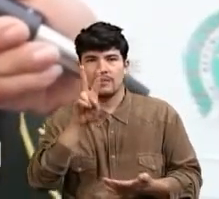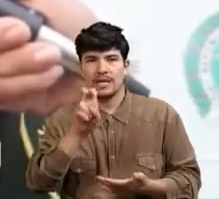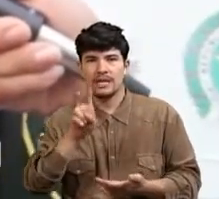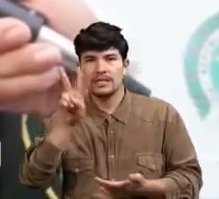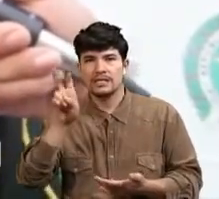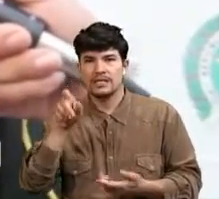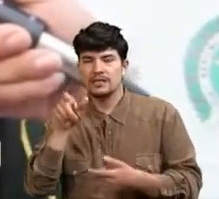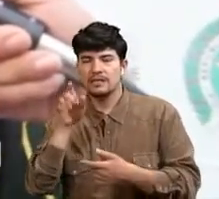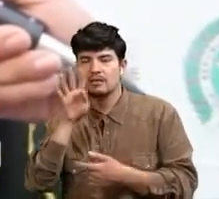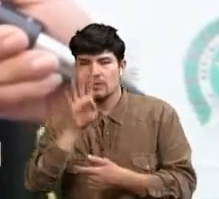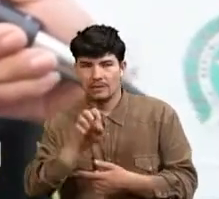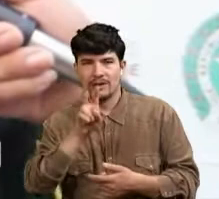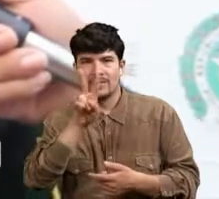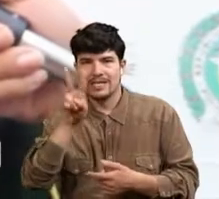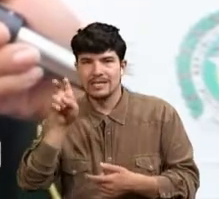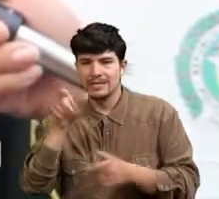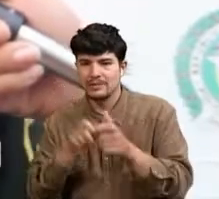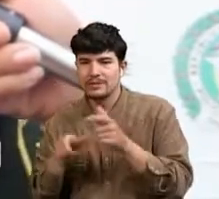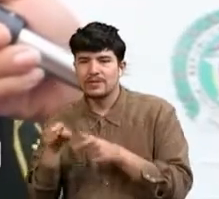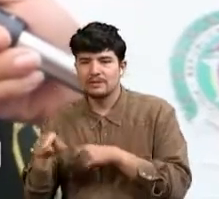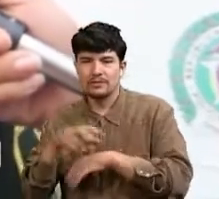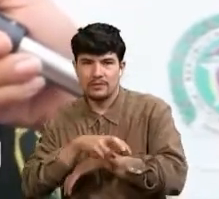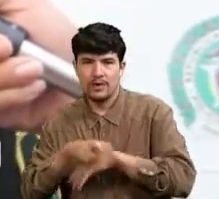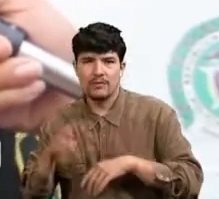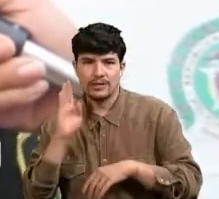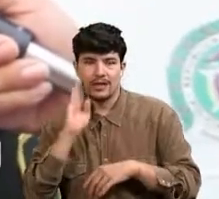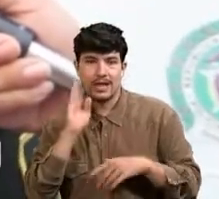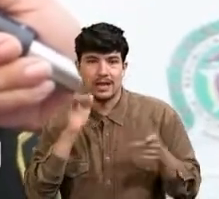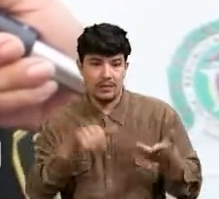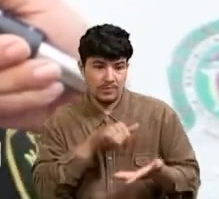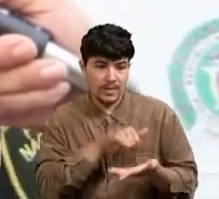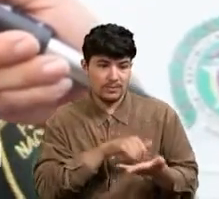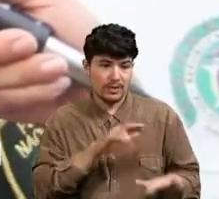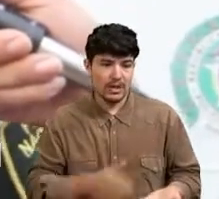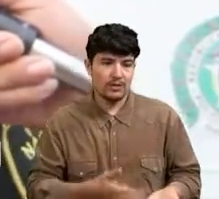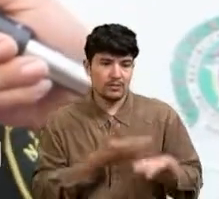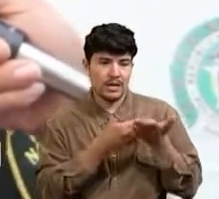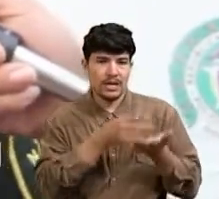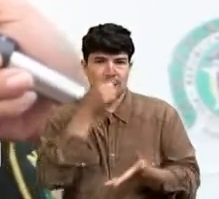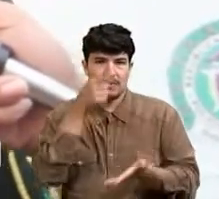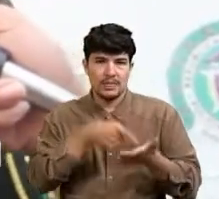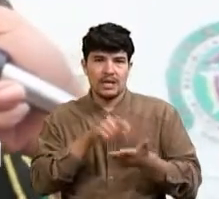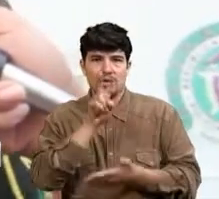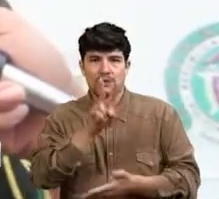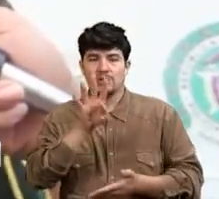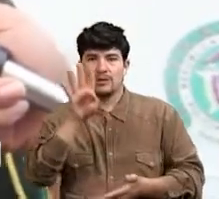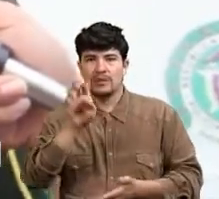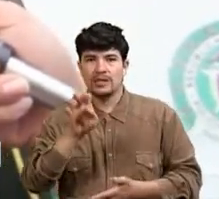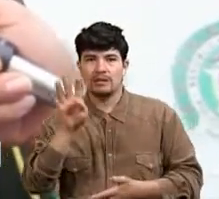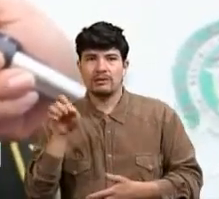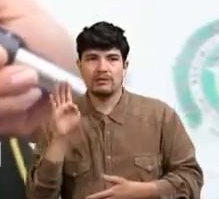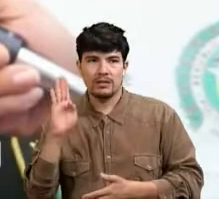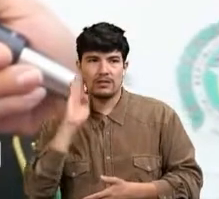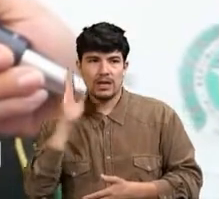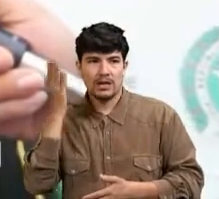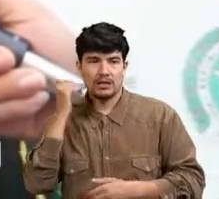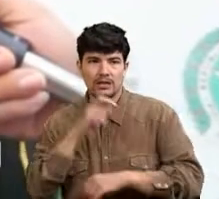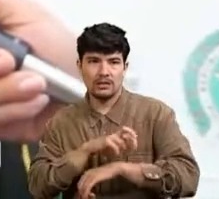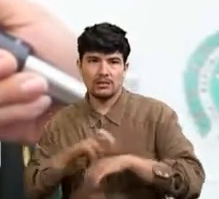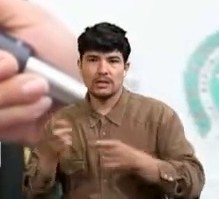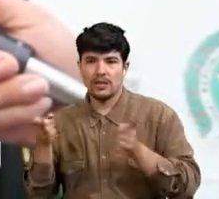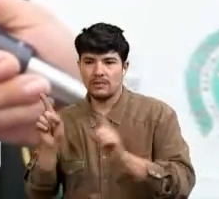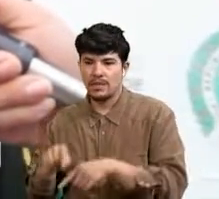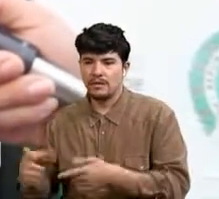por hurto de celulares asimismo se han recuperado 1.299 equipos celulares se han incautado